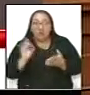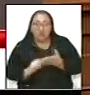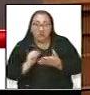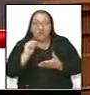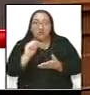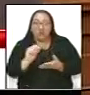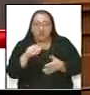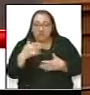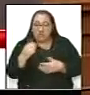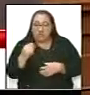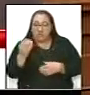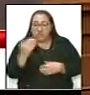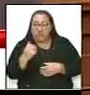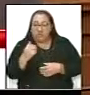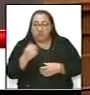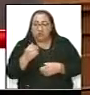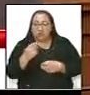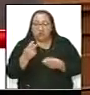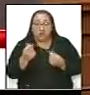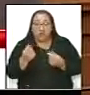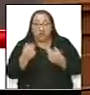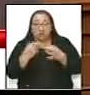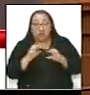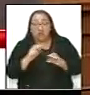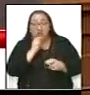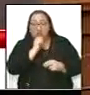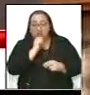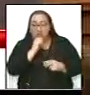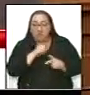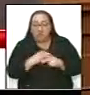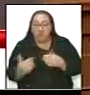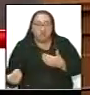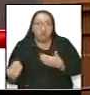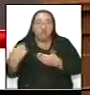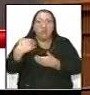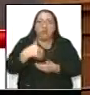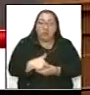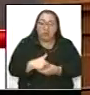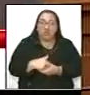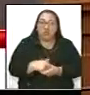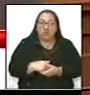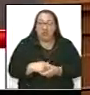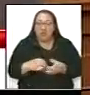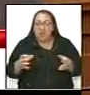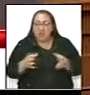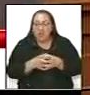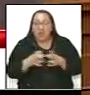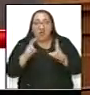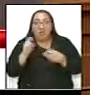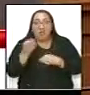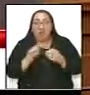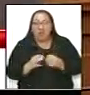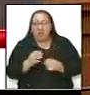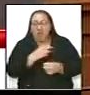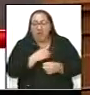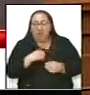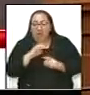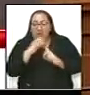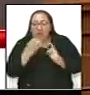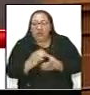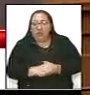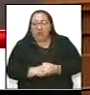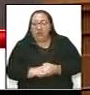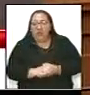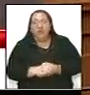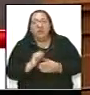bien pueden provenir de fuente pública o privada, ingresan a la unidad ejecutora, al pliego presupuestal Ministerio de Cultura.